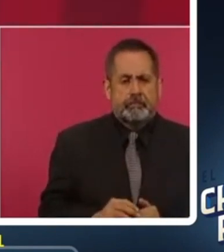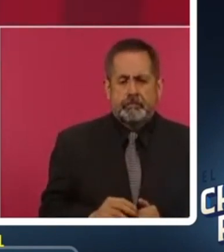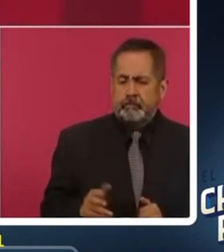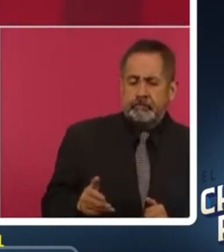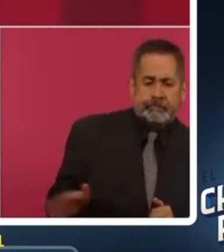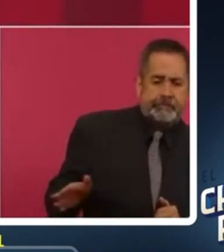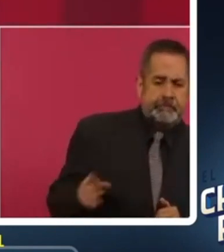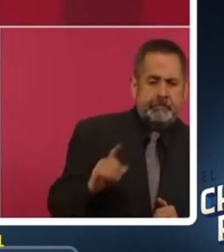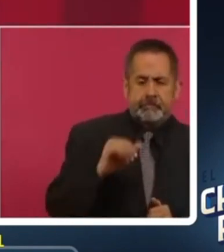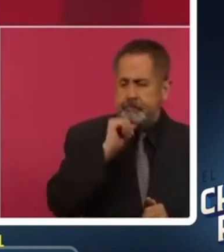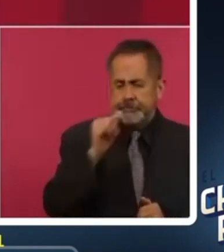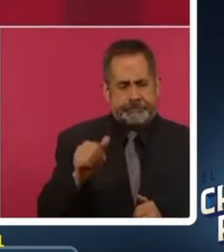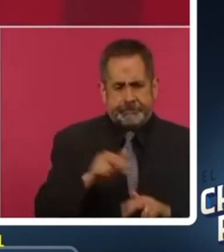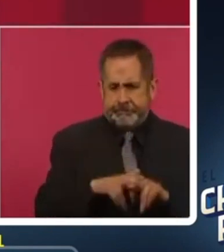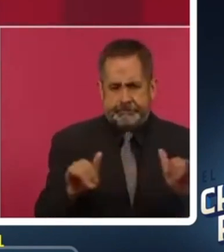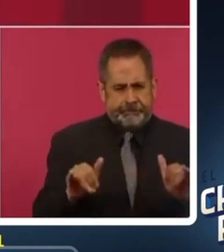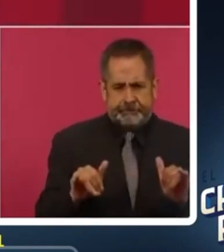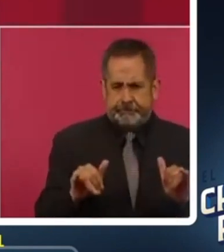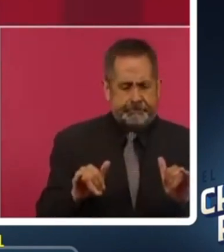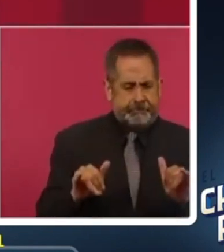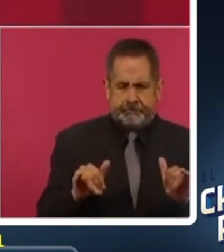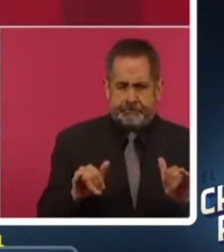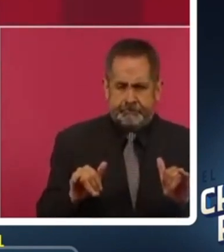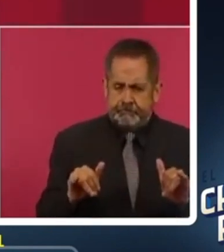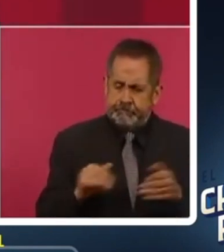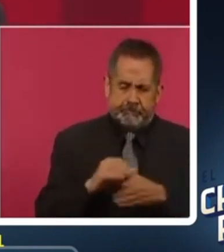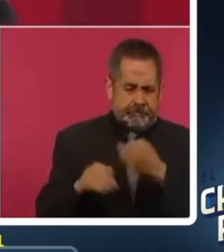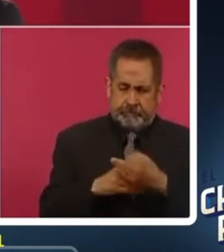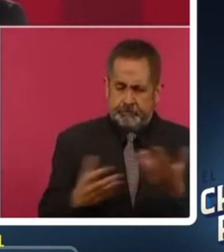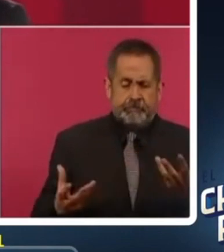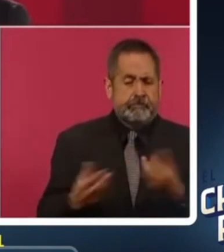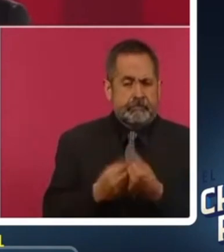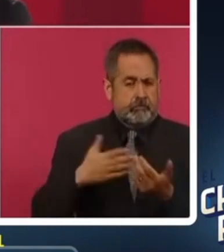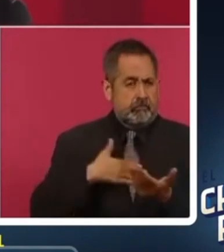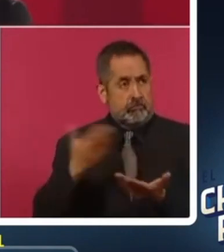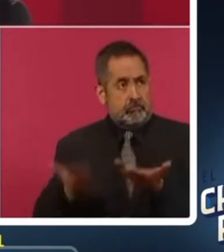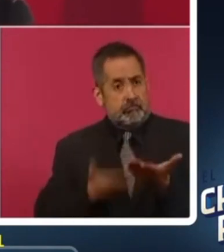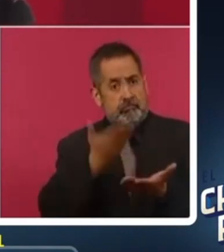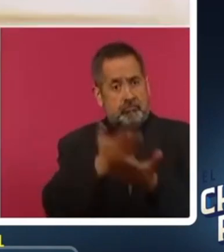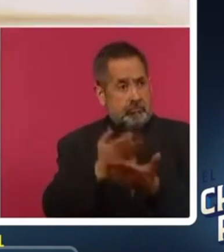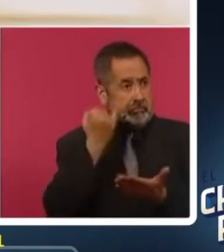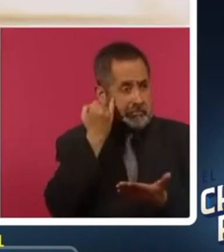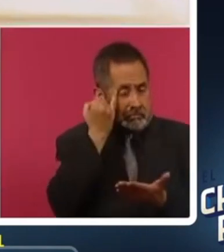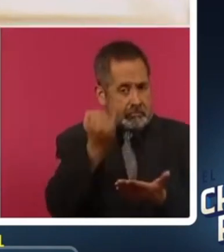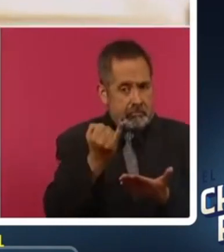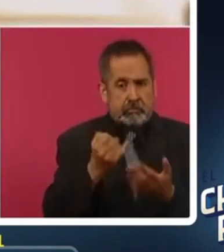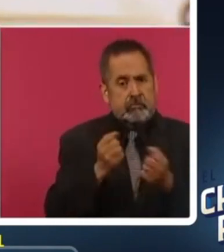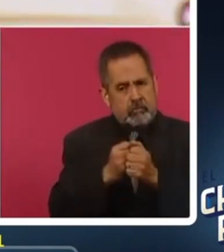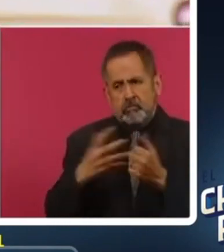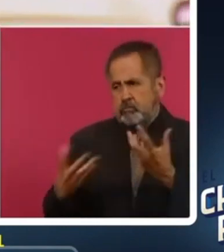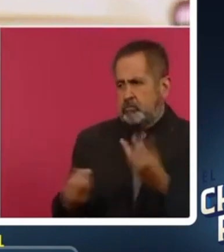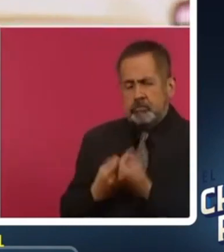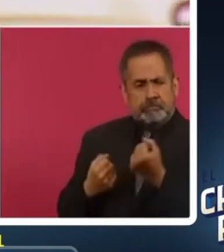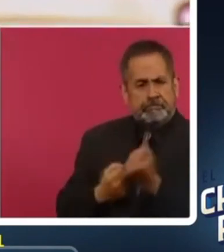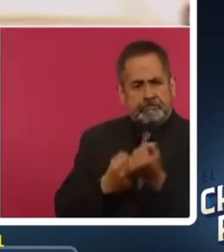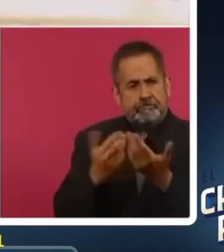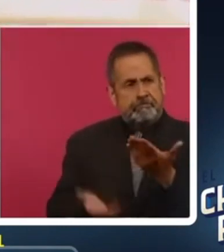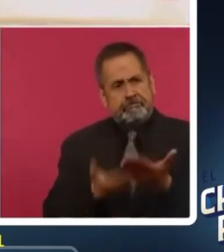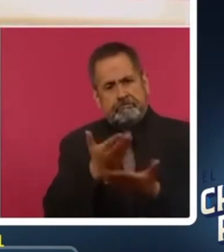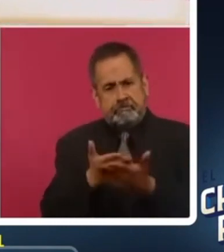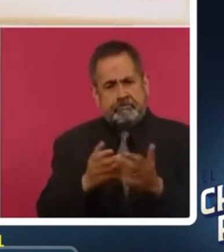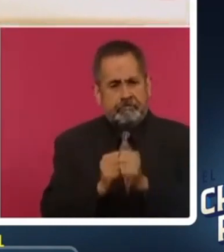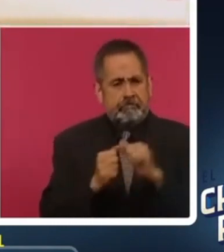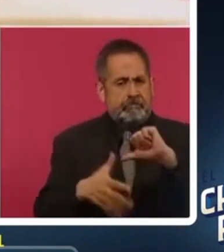a un lado la propuesta que estamos haciendo muchos